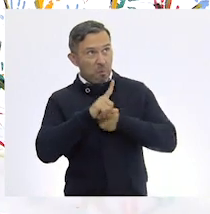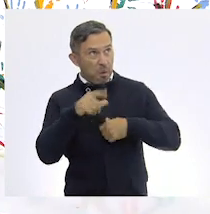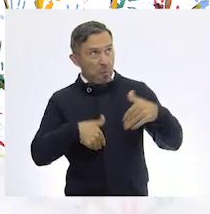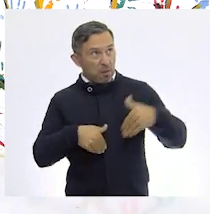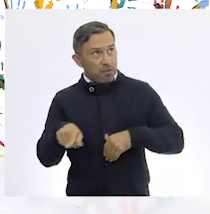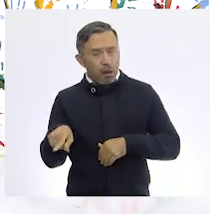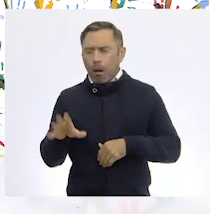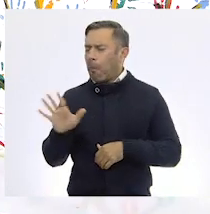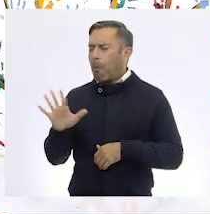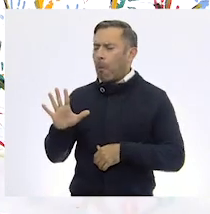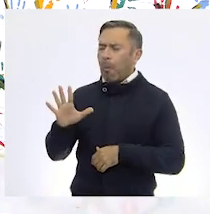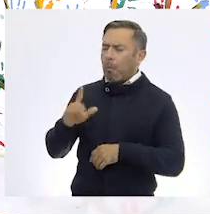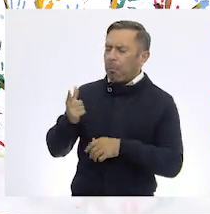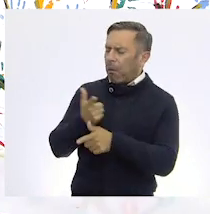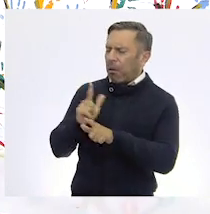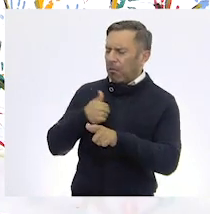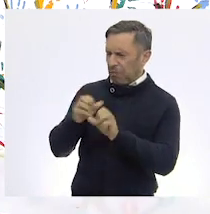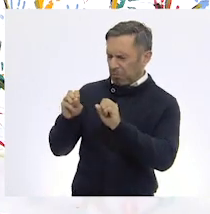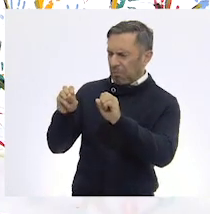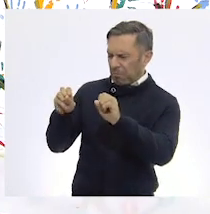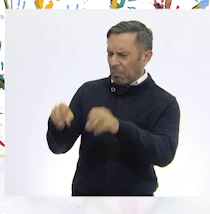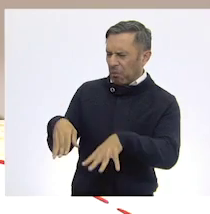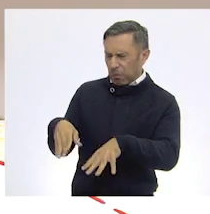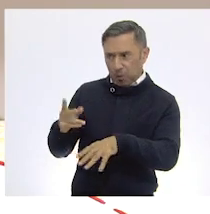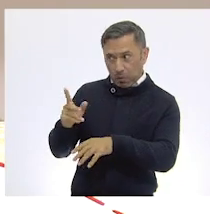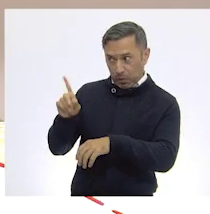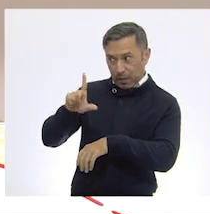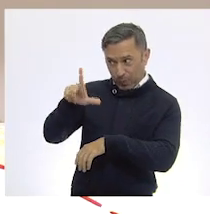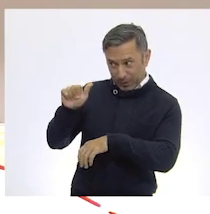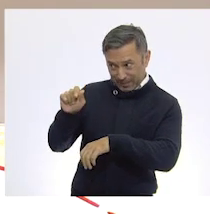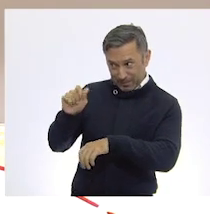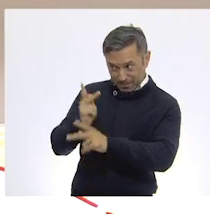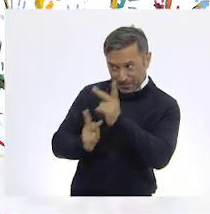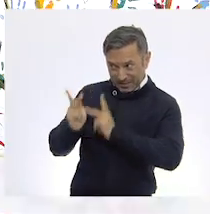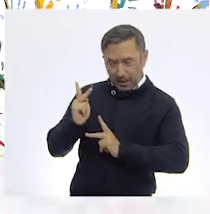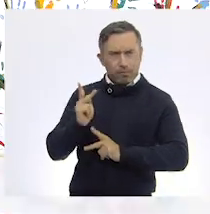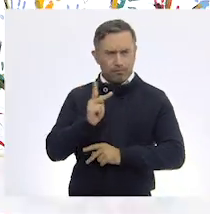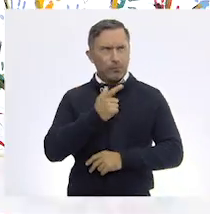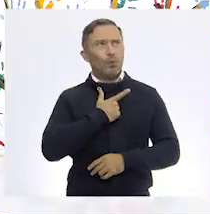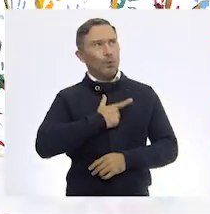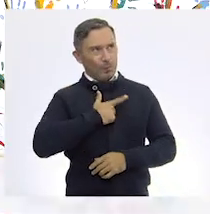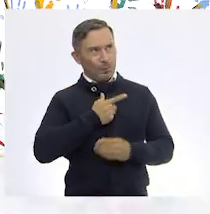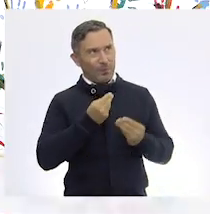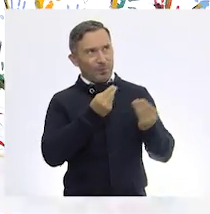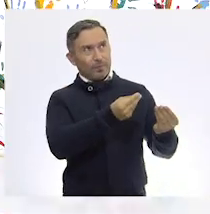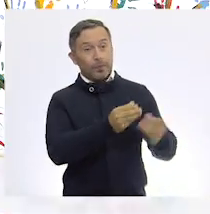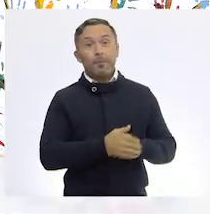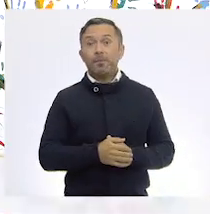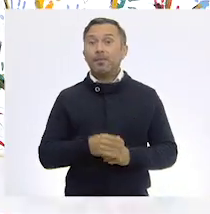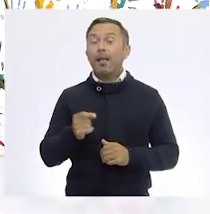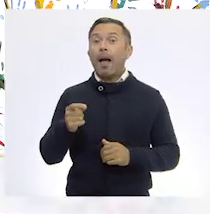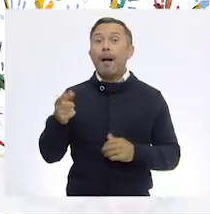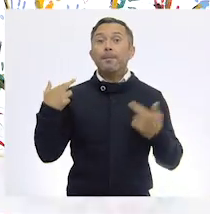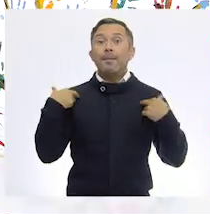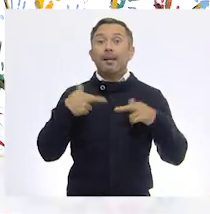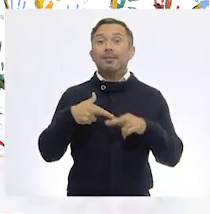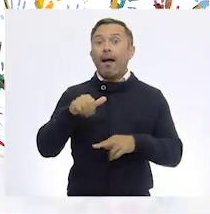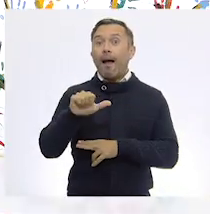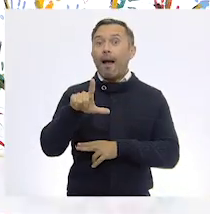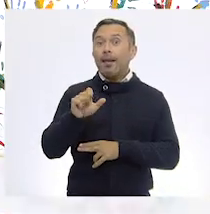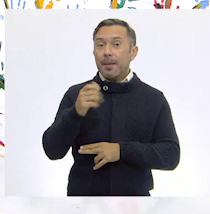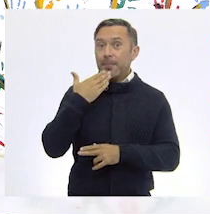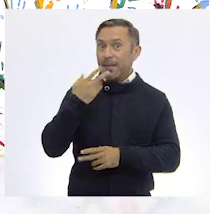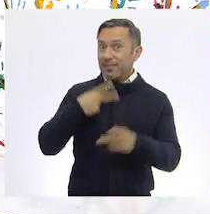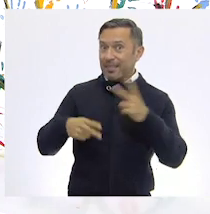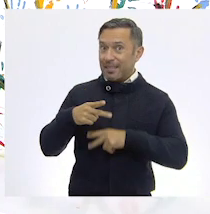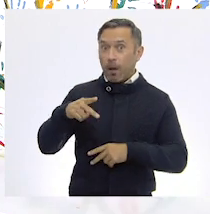muy bonita. Me la tienes que prestar un día. Desde luego. Oigan, ¿qué les parece si le damos la bienvenida a la maestra Ale? Porque nuestra clase de